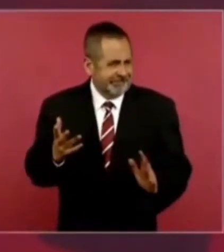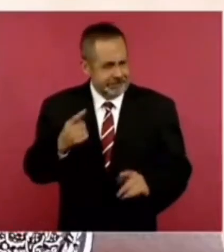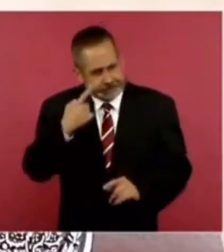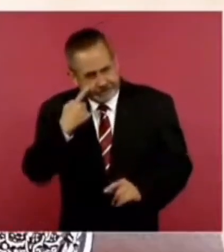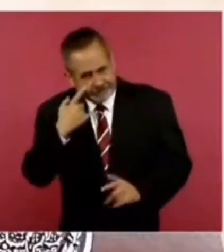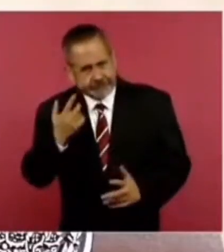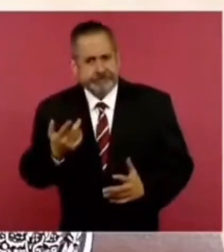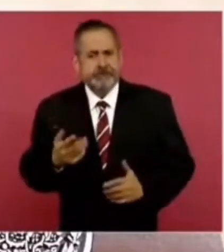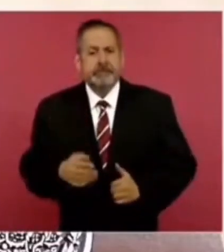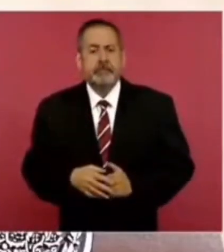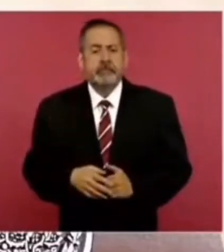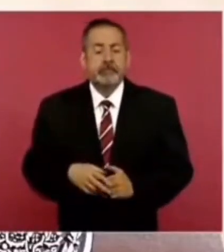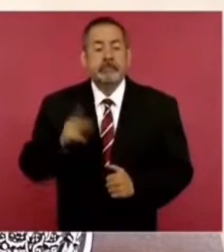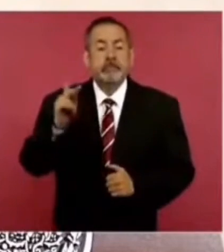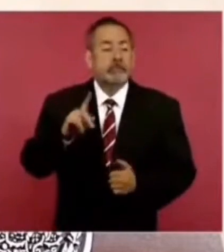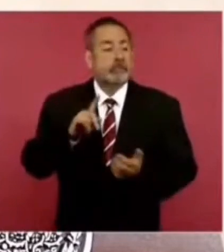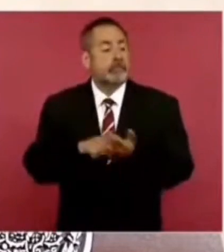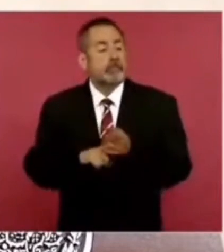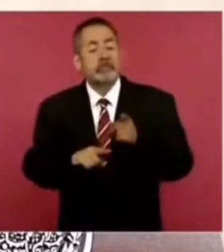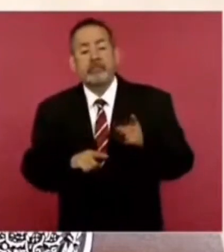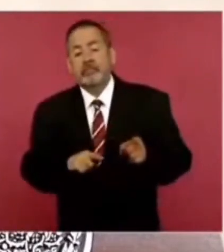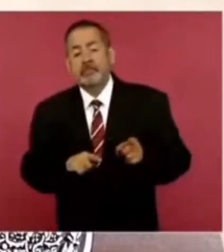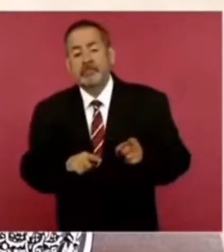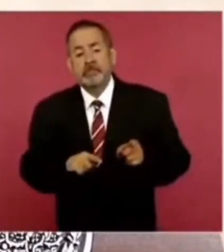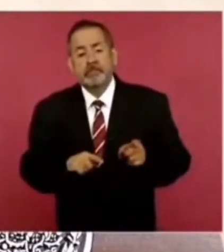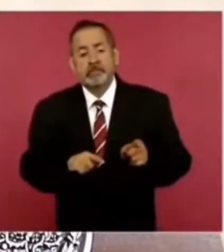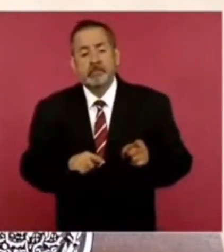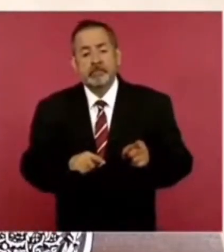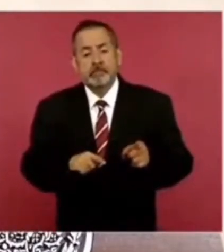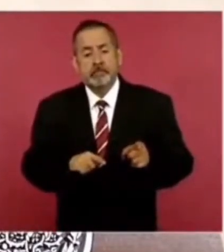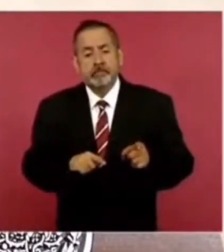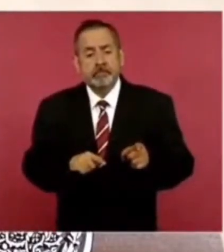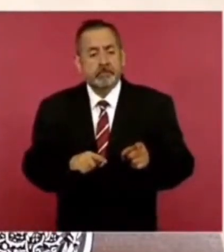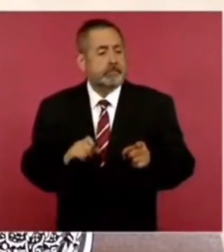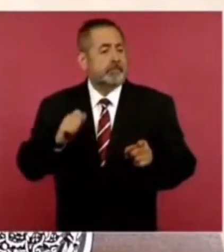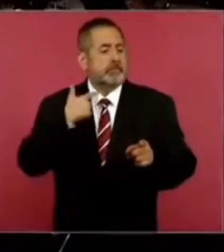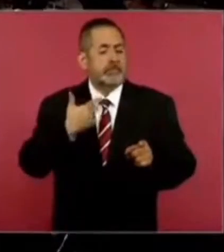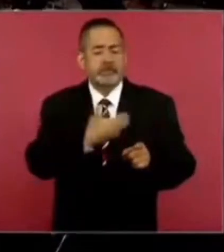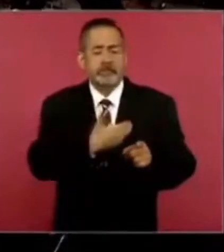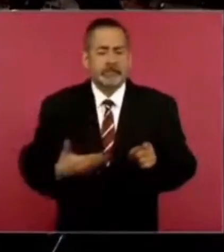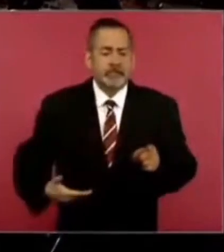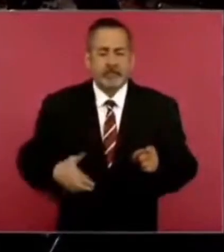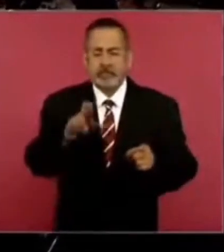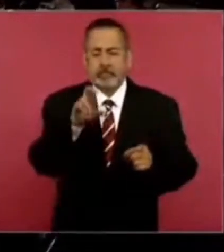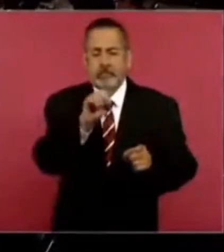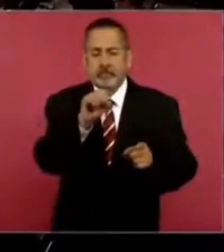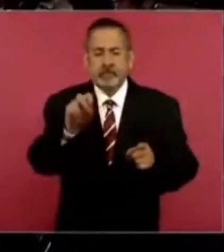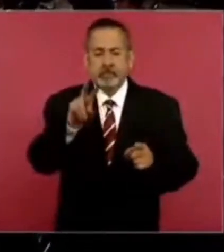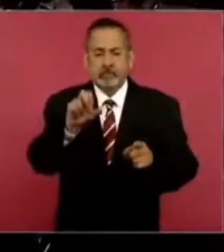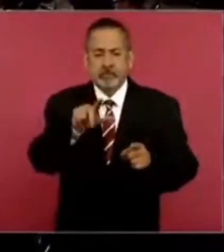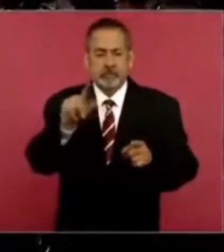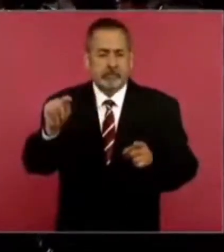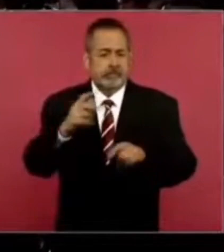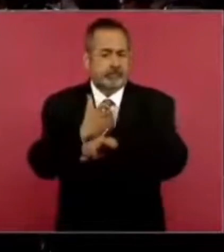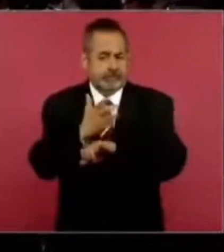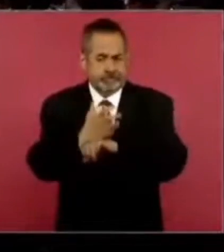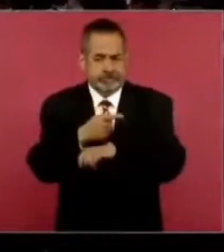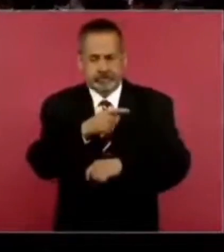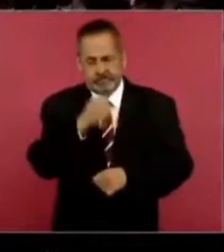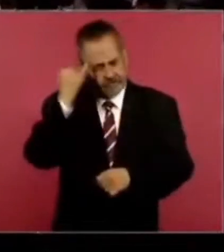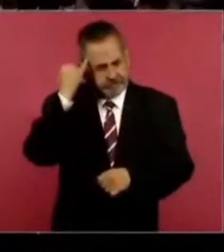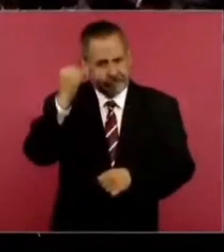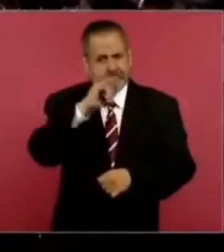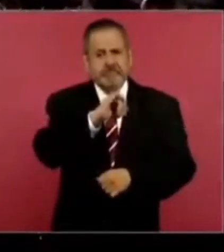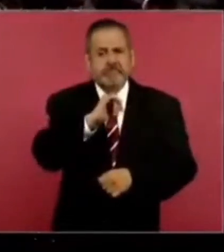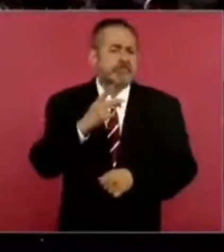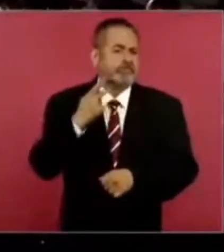de lo que hizo el presidente Franklin Delano Roosevelt, que se aplique una política